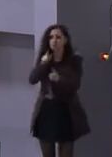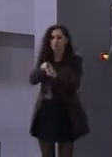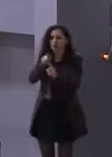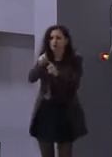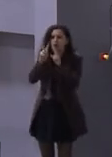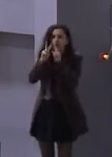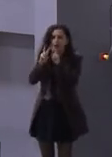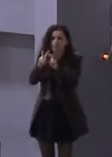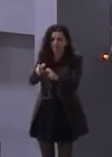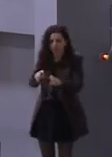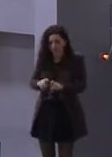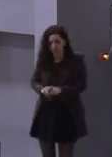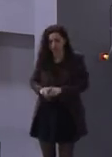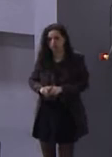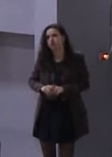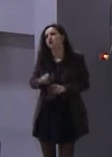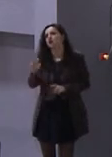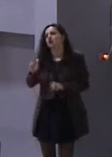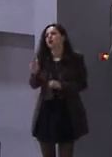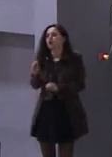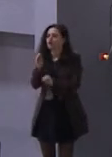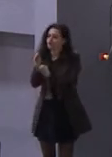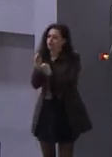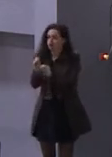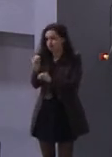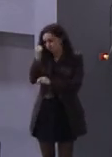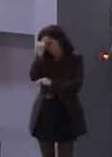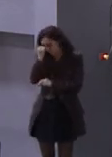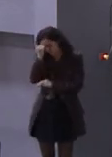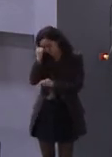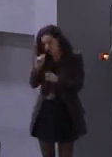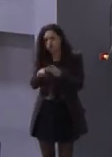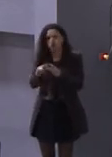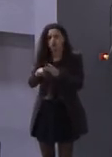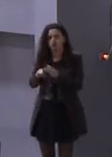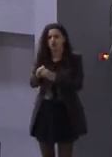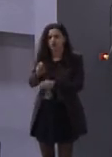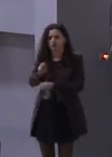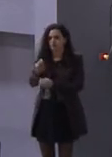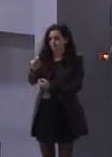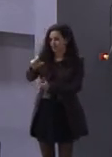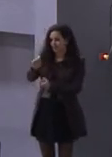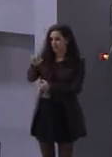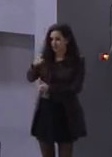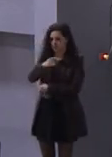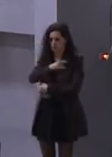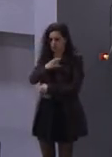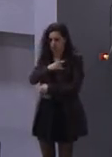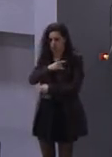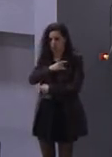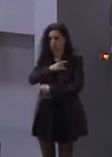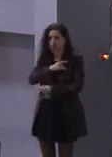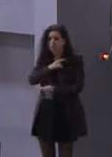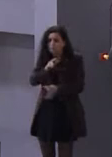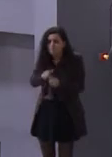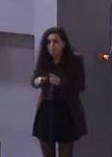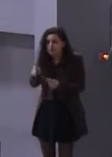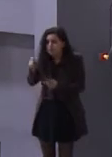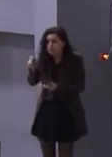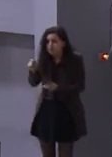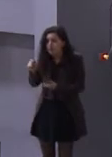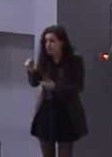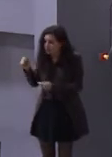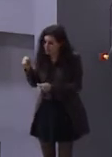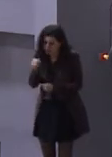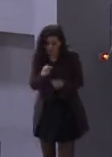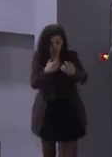investigación, a cualificación docente, a bienestar universitario, pero esos recursos de inversión yo no los puedo usar para